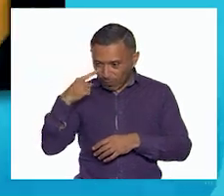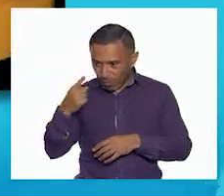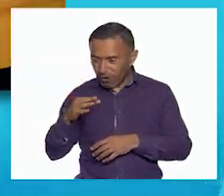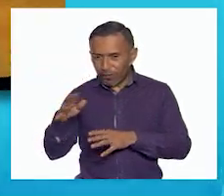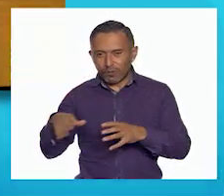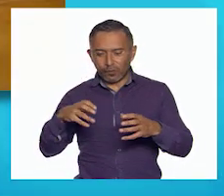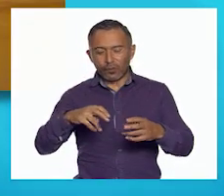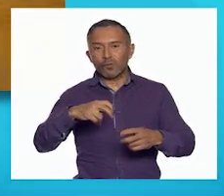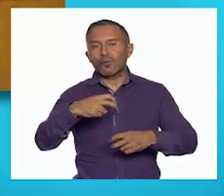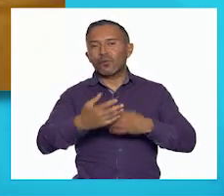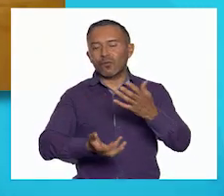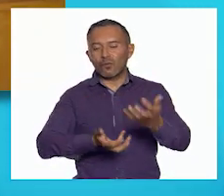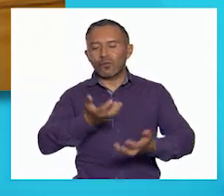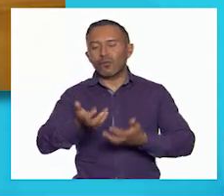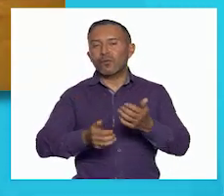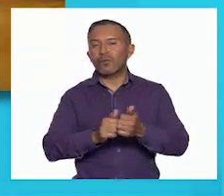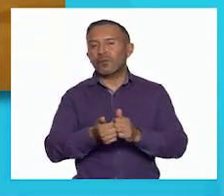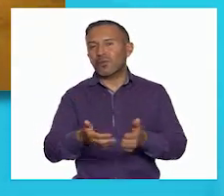ya.